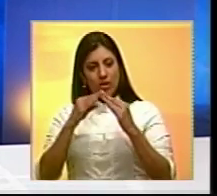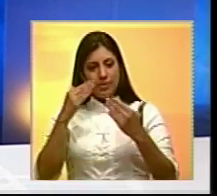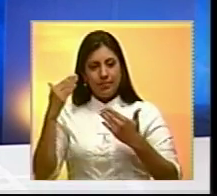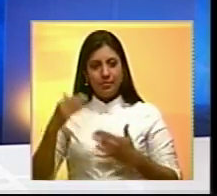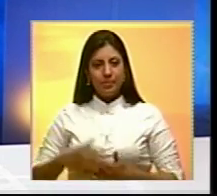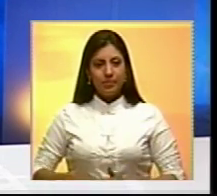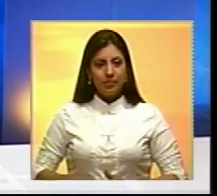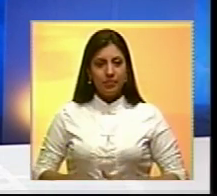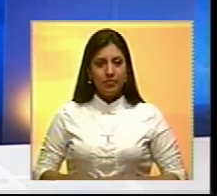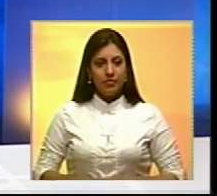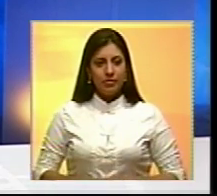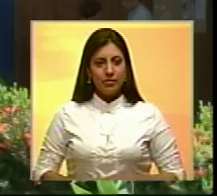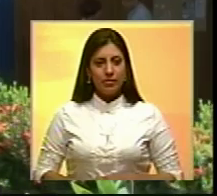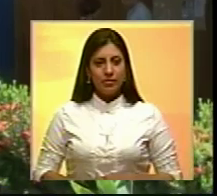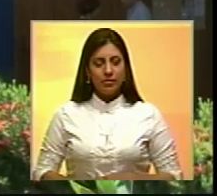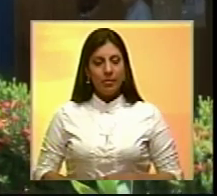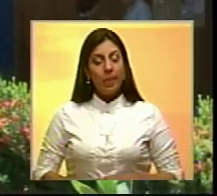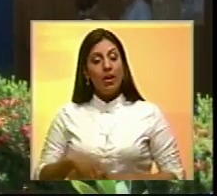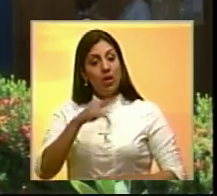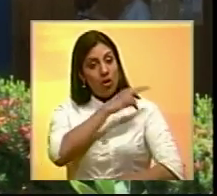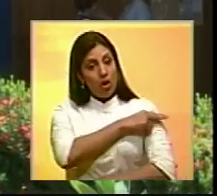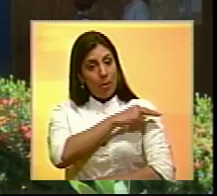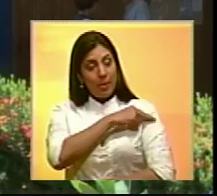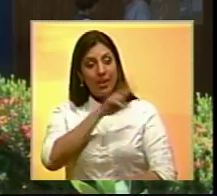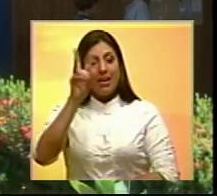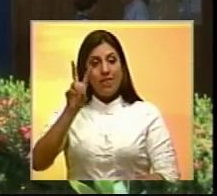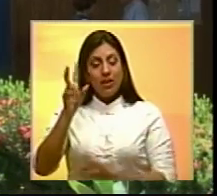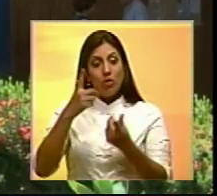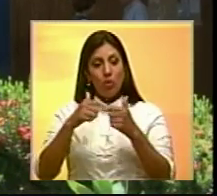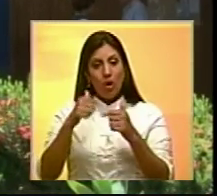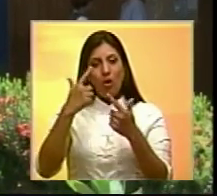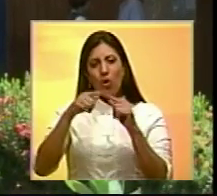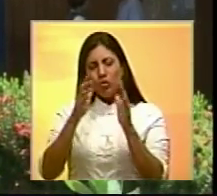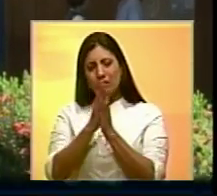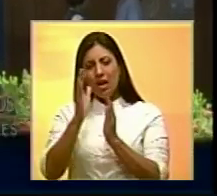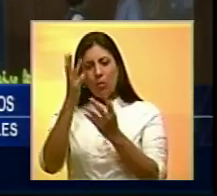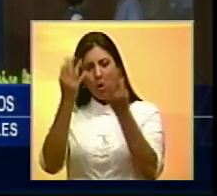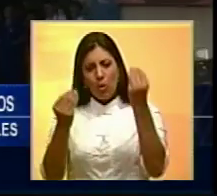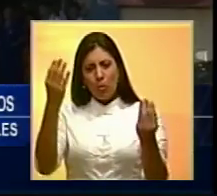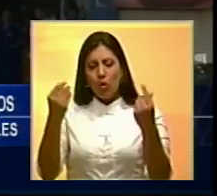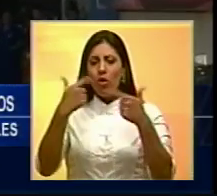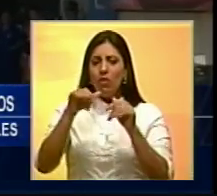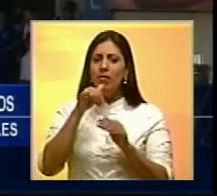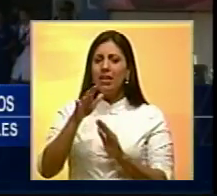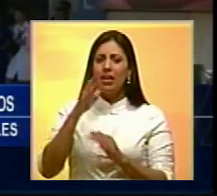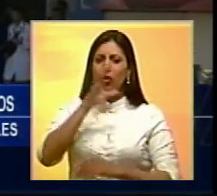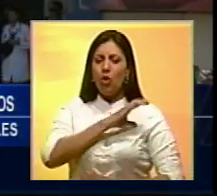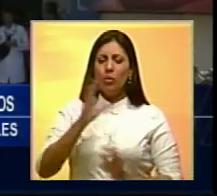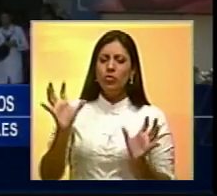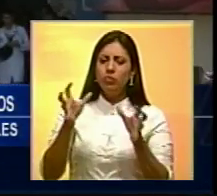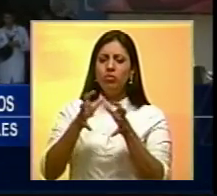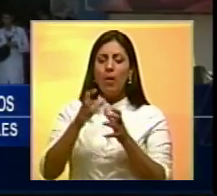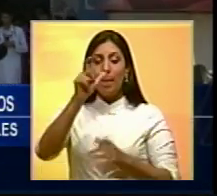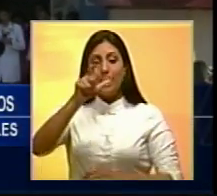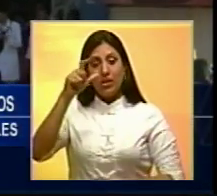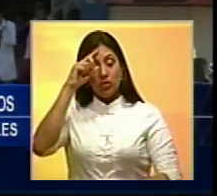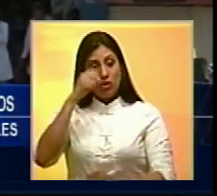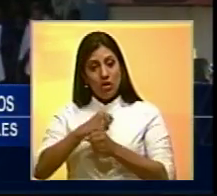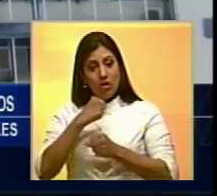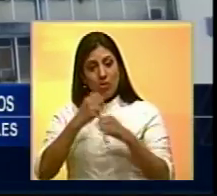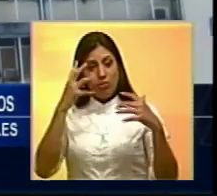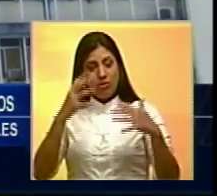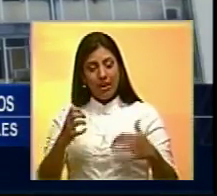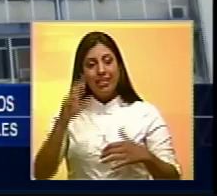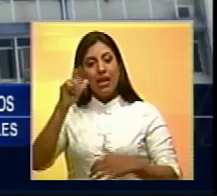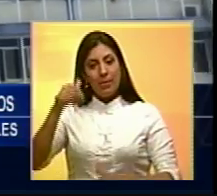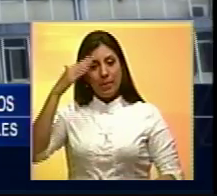nos tiene los detalles. Los hospitales de Valle de la Pascua, Calabozo y San Juan de los Morros tendrán ahora una comisión conformada por funcionarios castrenses y